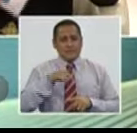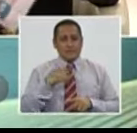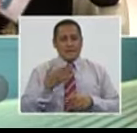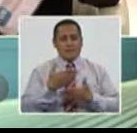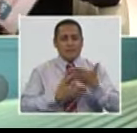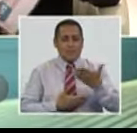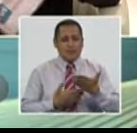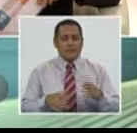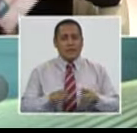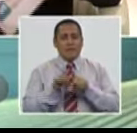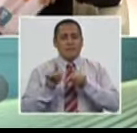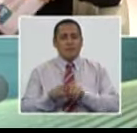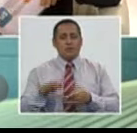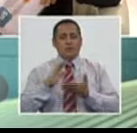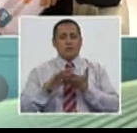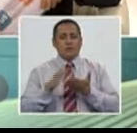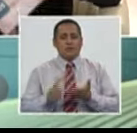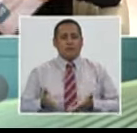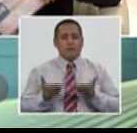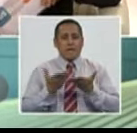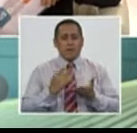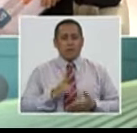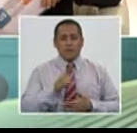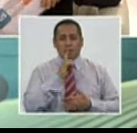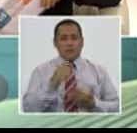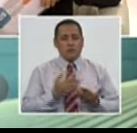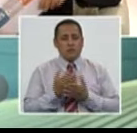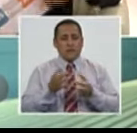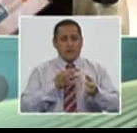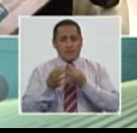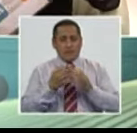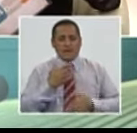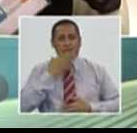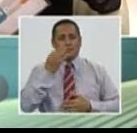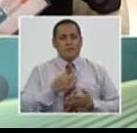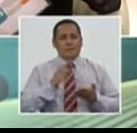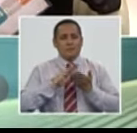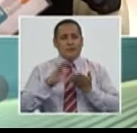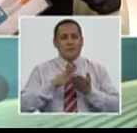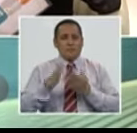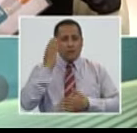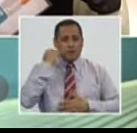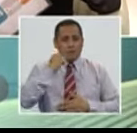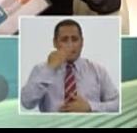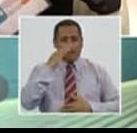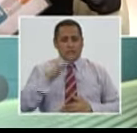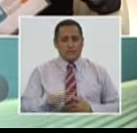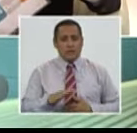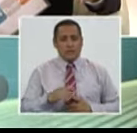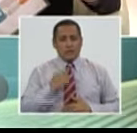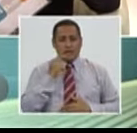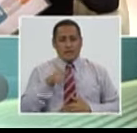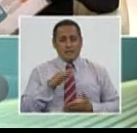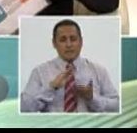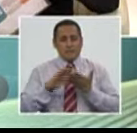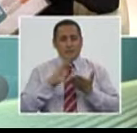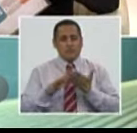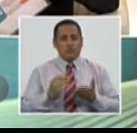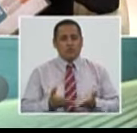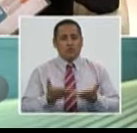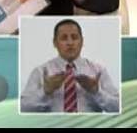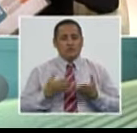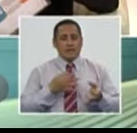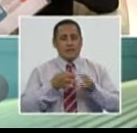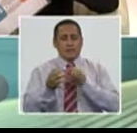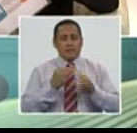debe llevar además un permiso dado por el padre donde dice que efectivamente autoriza el viaje del menor y ese permiso